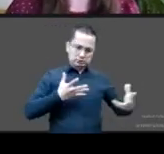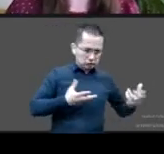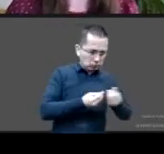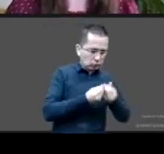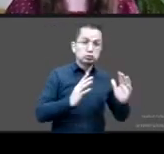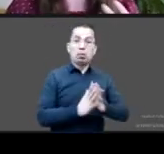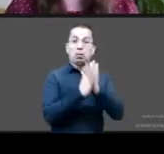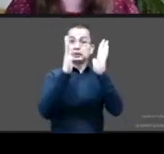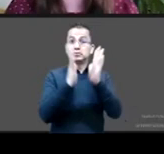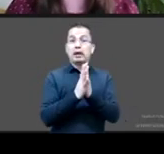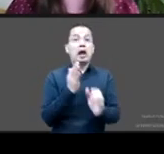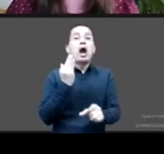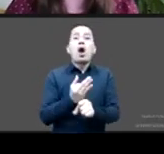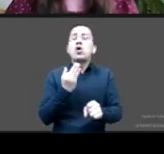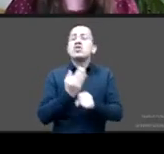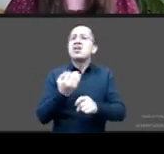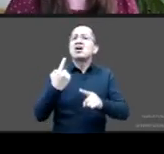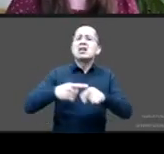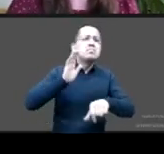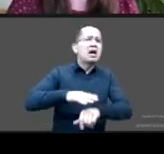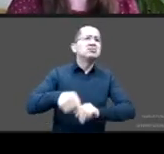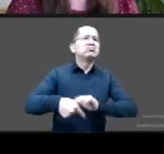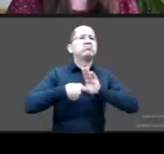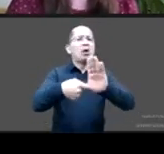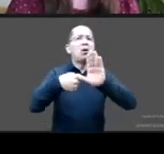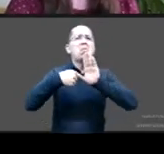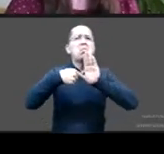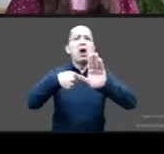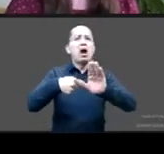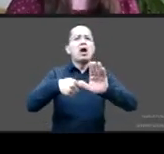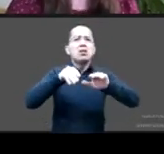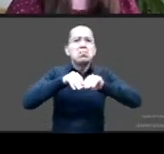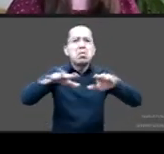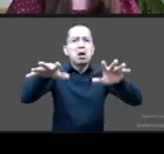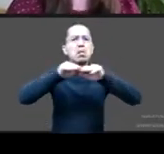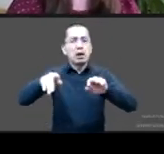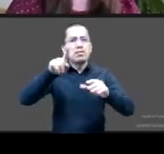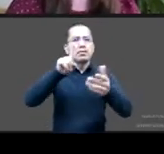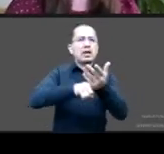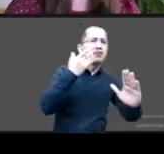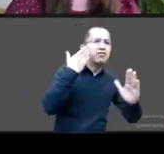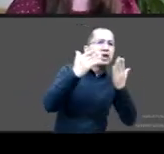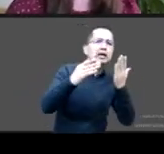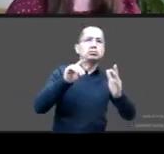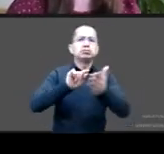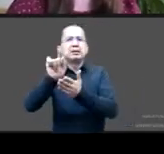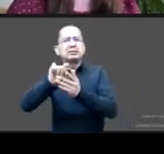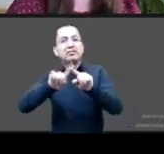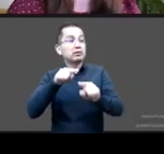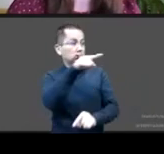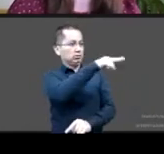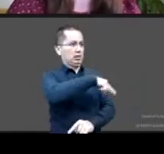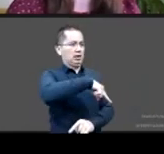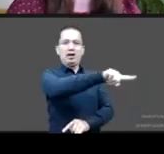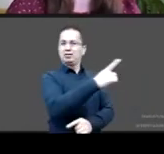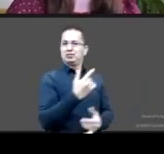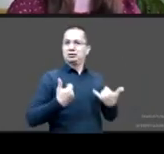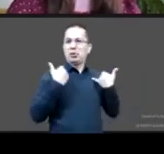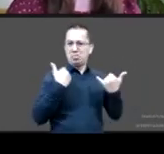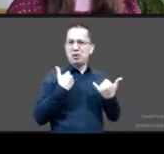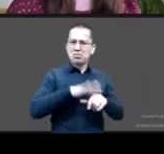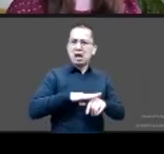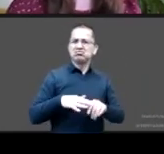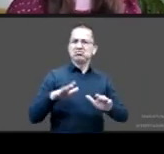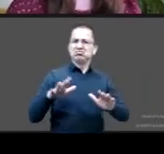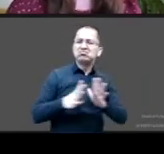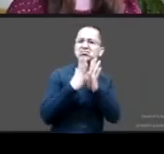sociales los que están empezando a generar pues nuevas dinámicas y para esto me gustaría compartirles la siguiente lámina